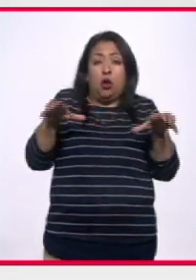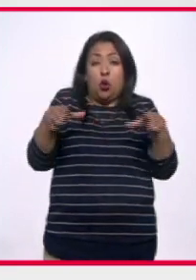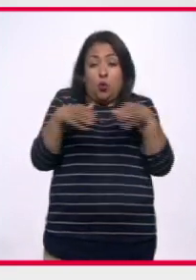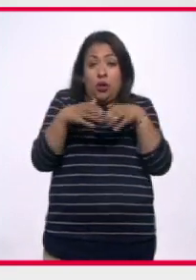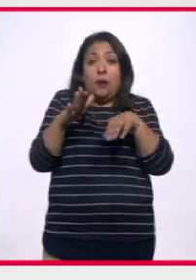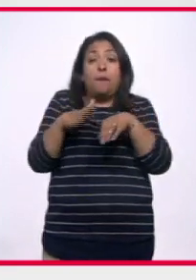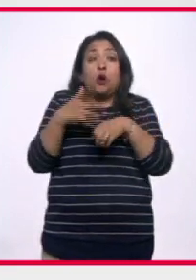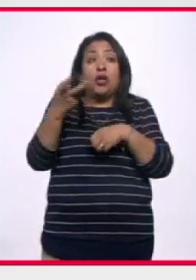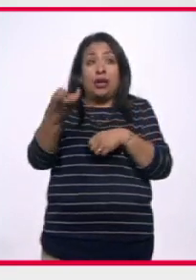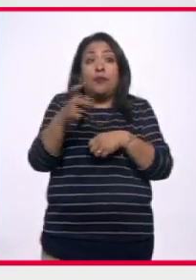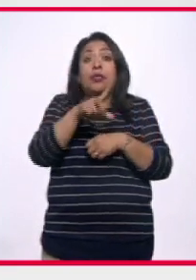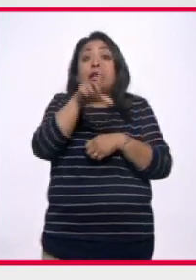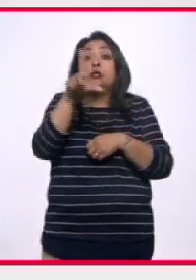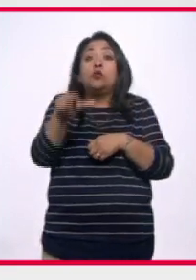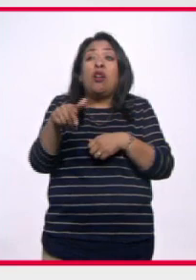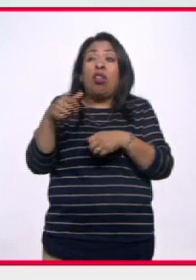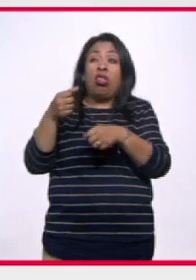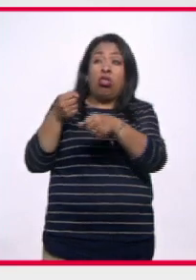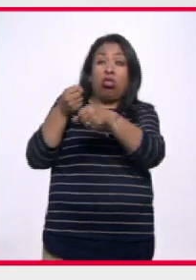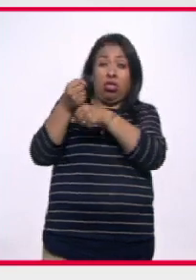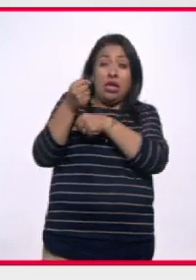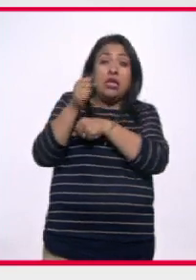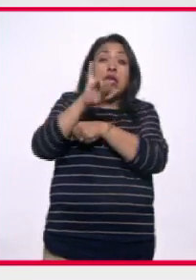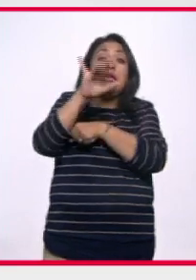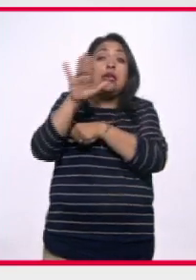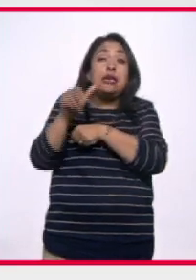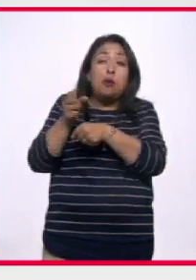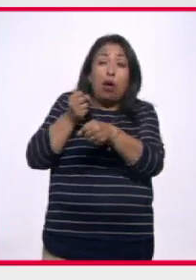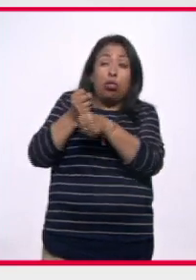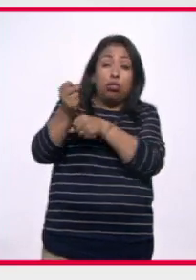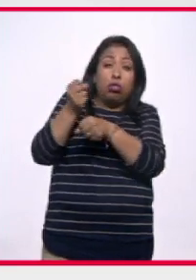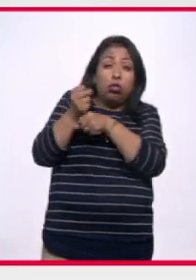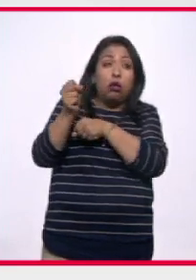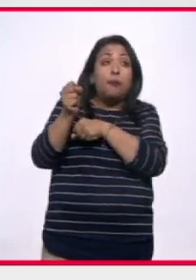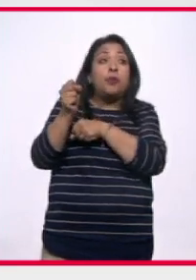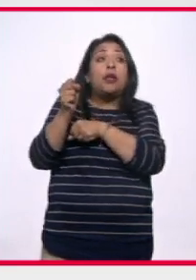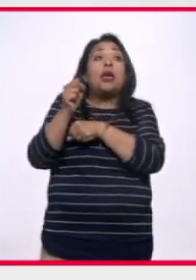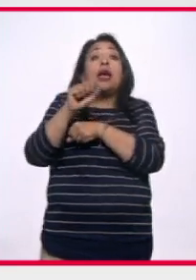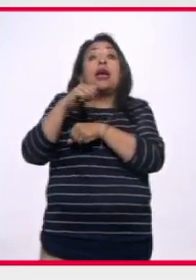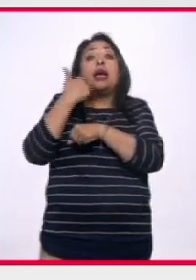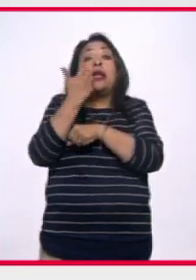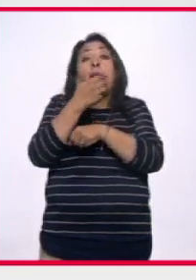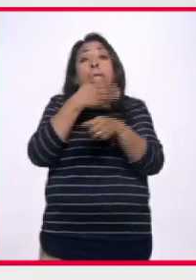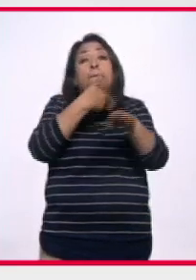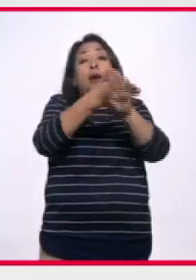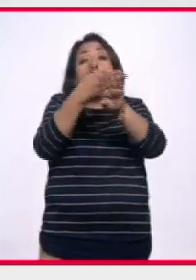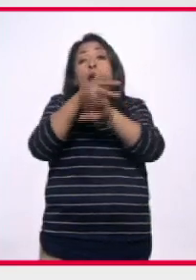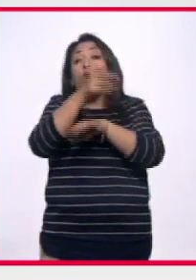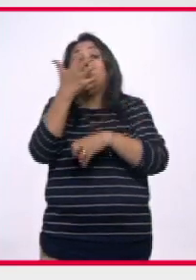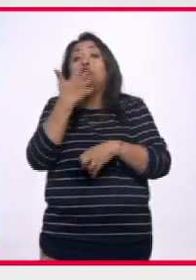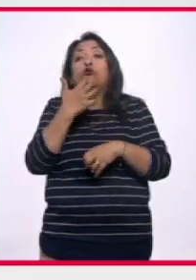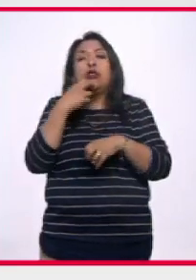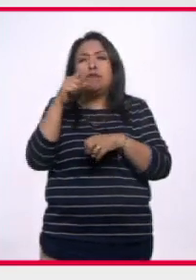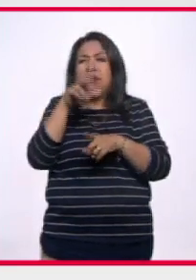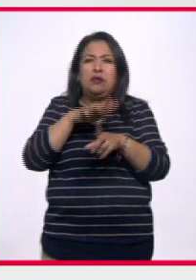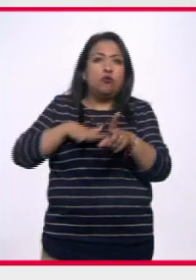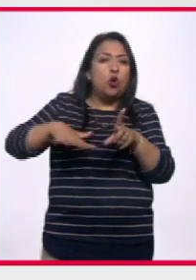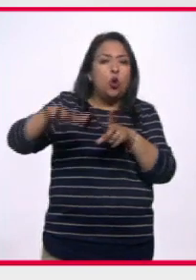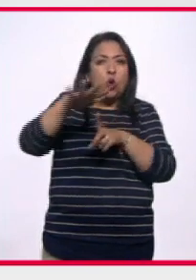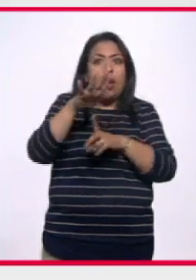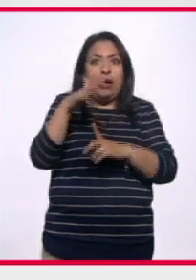después del intento de linchamiento se lanzaba a tratar de linchar a otros judíos que estaban por la por la misma zona